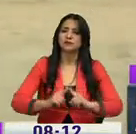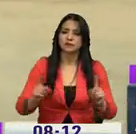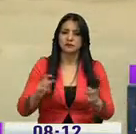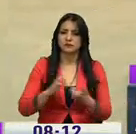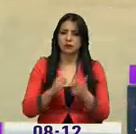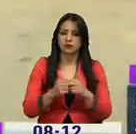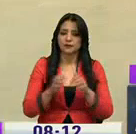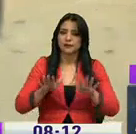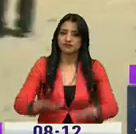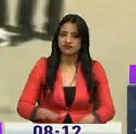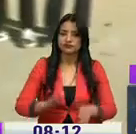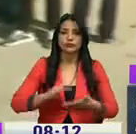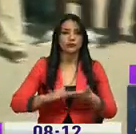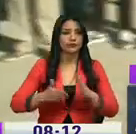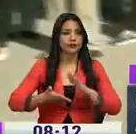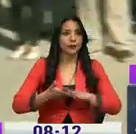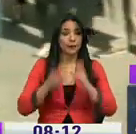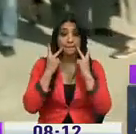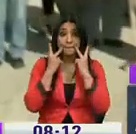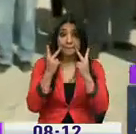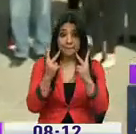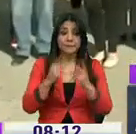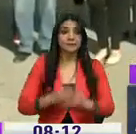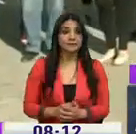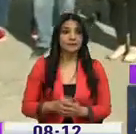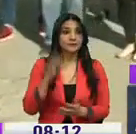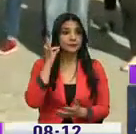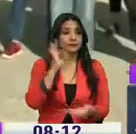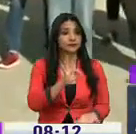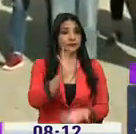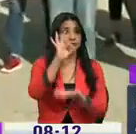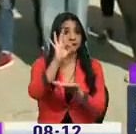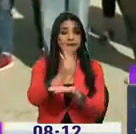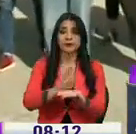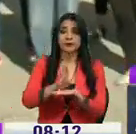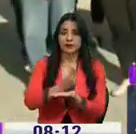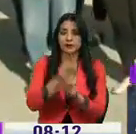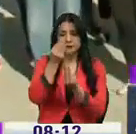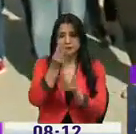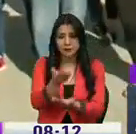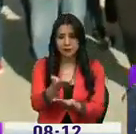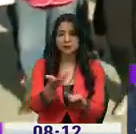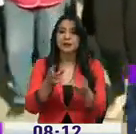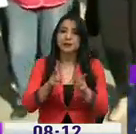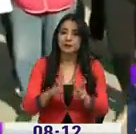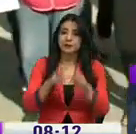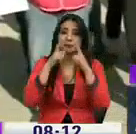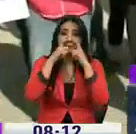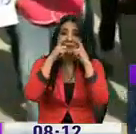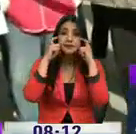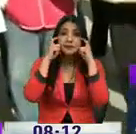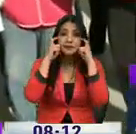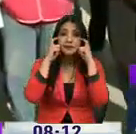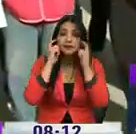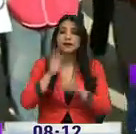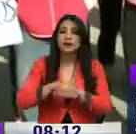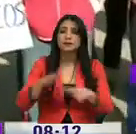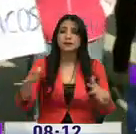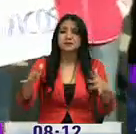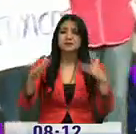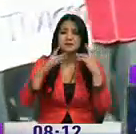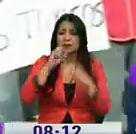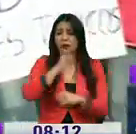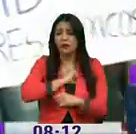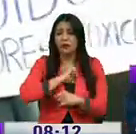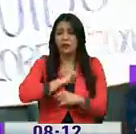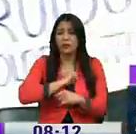problemas aquí la comunidad. Miren, una de las representantes del barrio con quien vamos a hablar, inclusive va con mascarilla por todo este sector debido